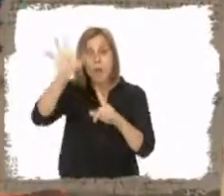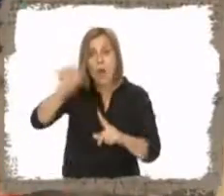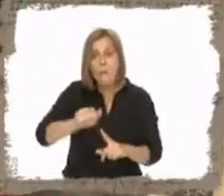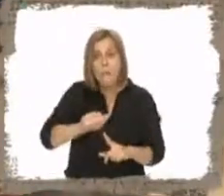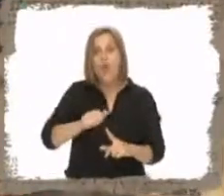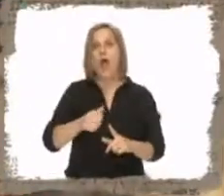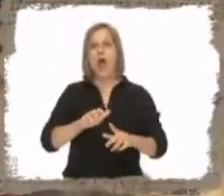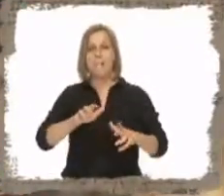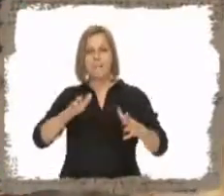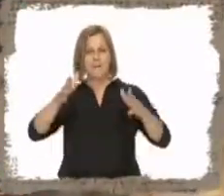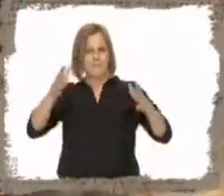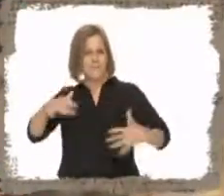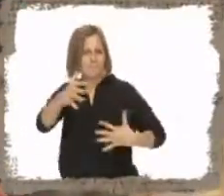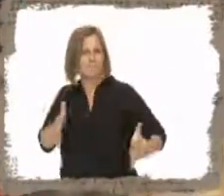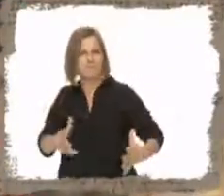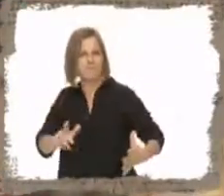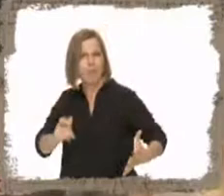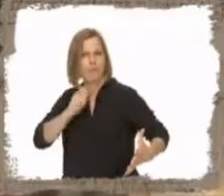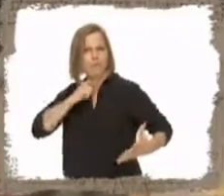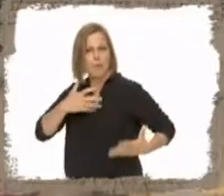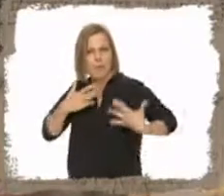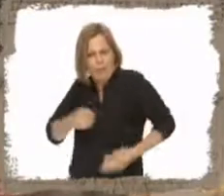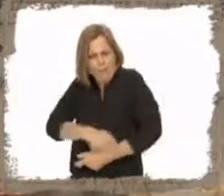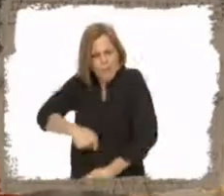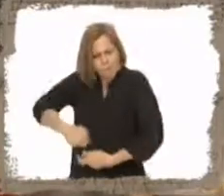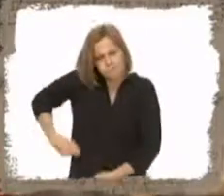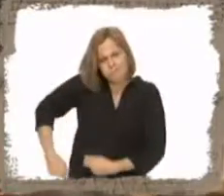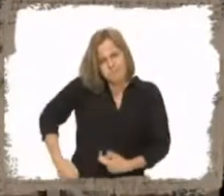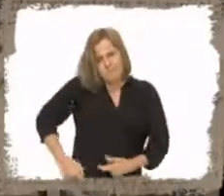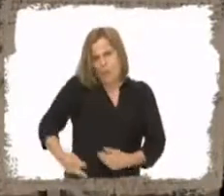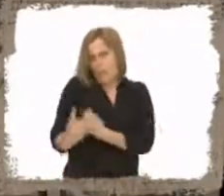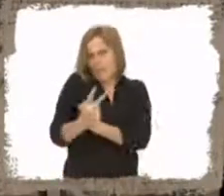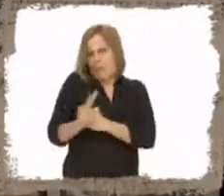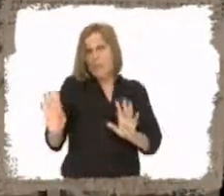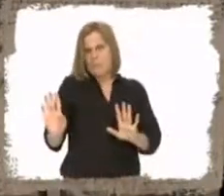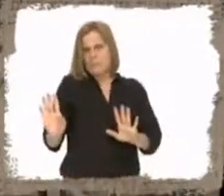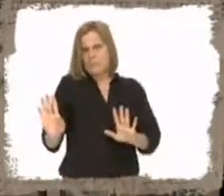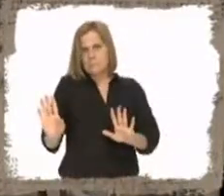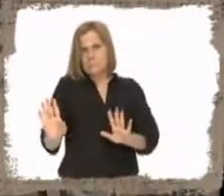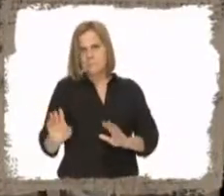helicóptero y un equipo de seguridad que me ate, porque ante todo la seguridad, Camila.